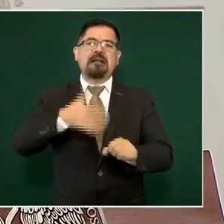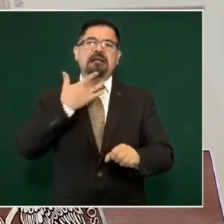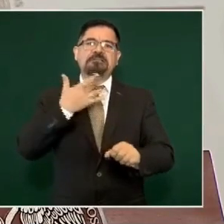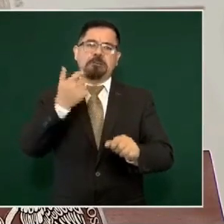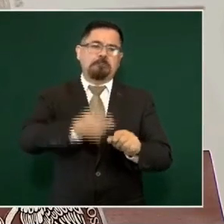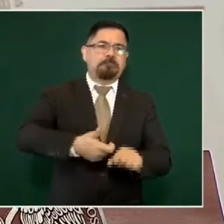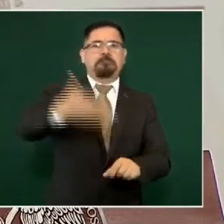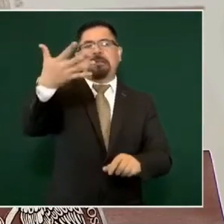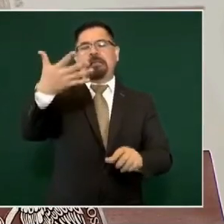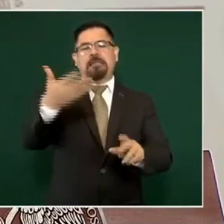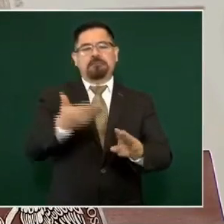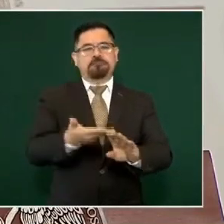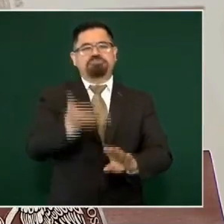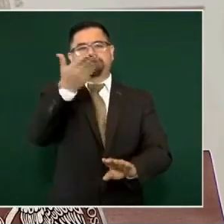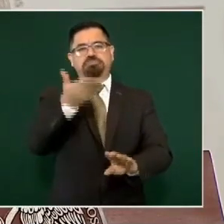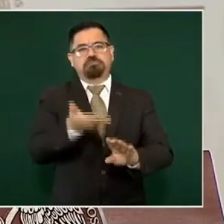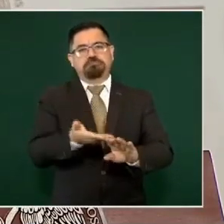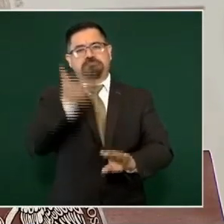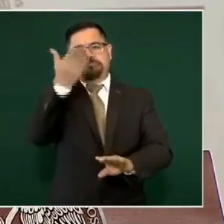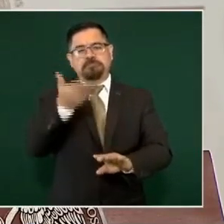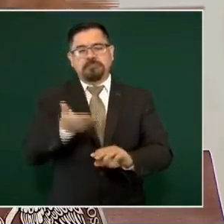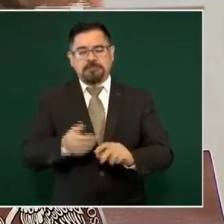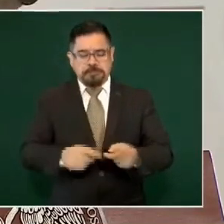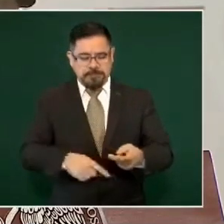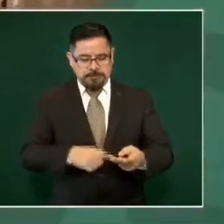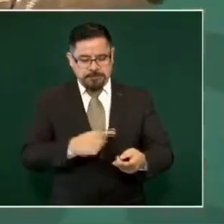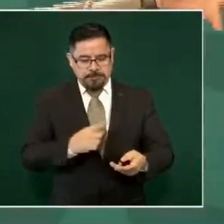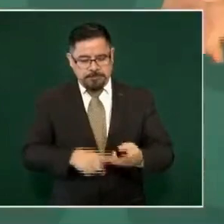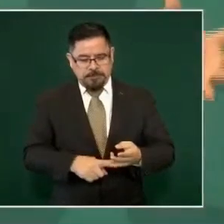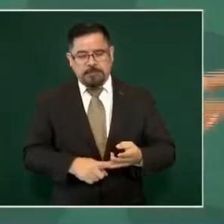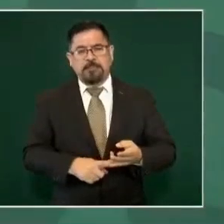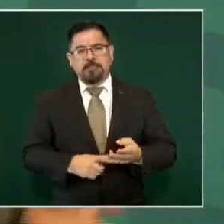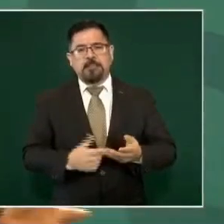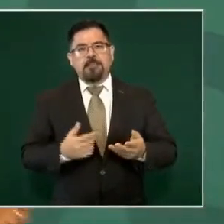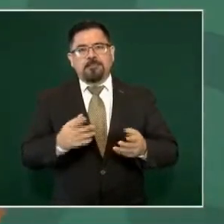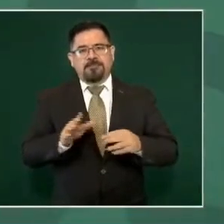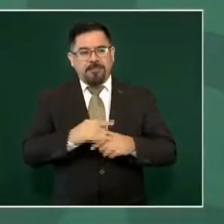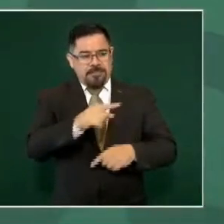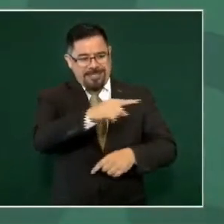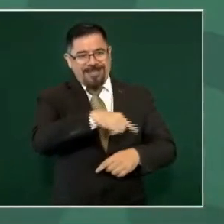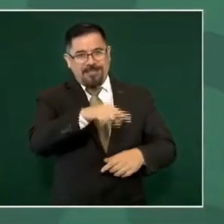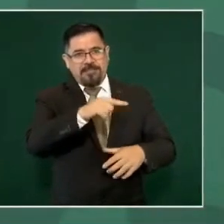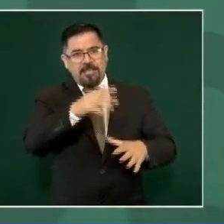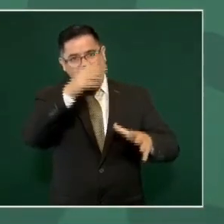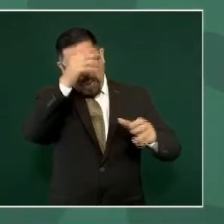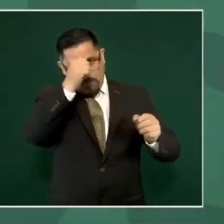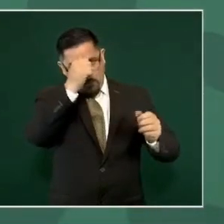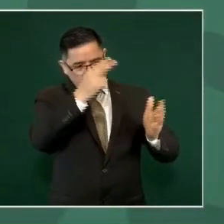Bueno, para firmar ese acuerdo